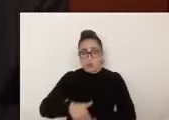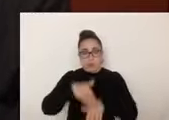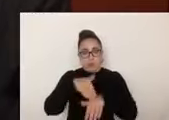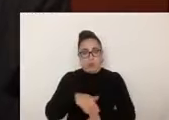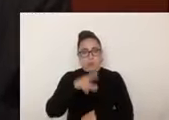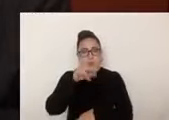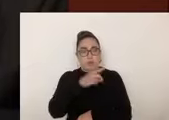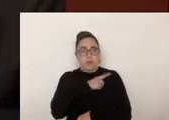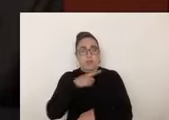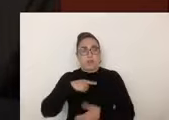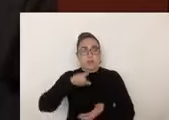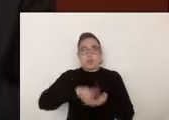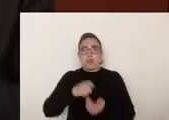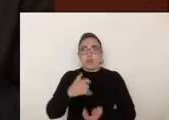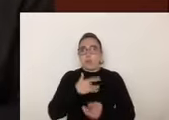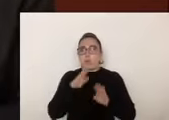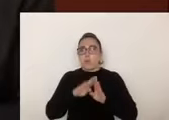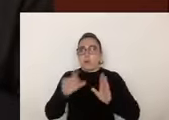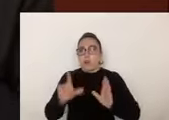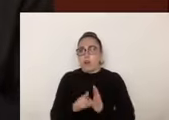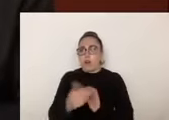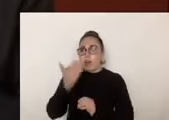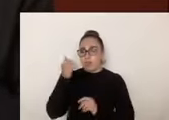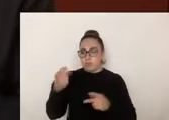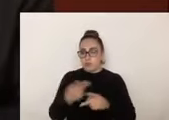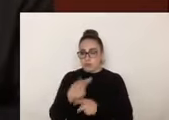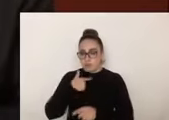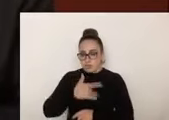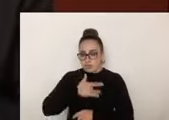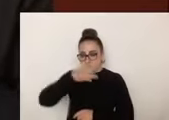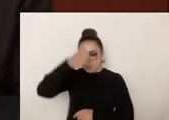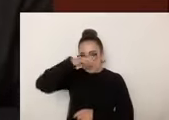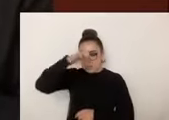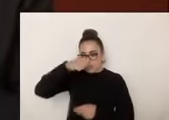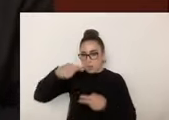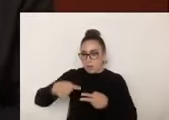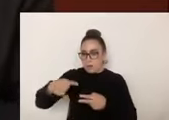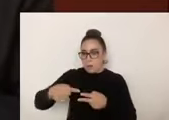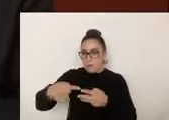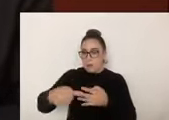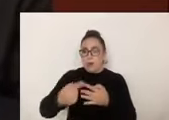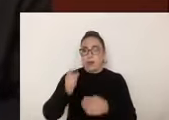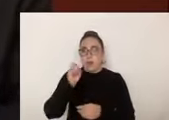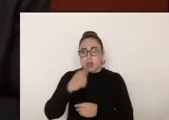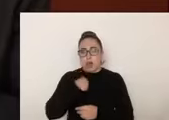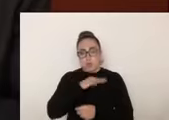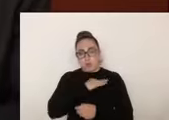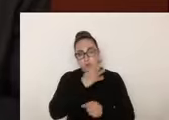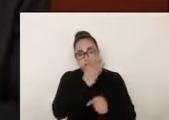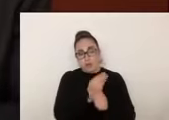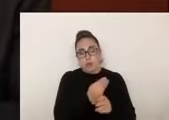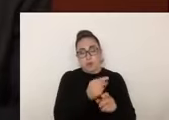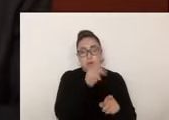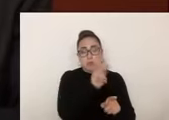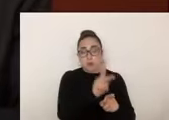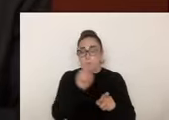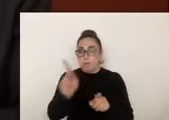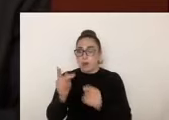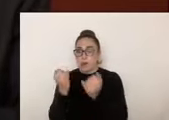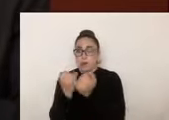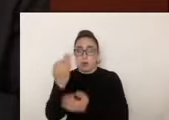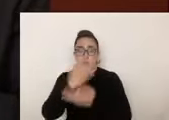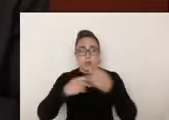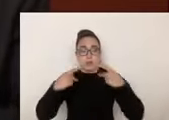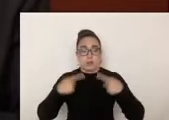conocimiento empírico que tenemos. Mi capacidad de obedecer la norma no es la misma que la de una persona en situación de exclusión